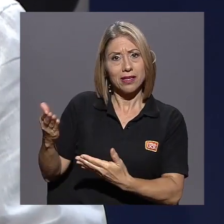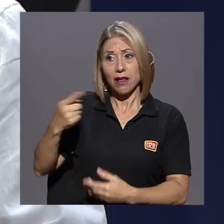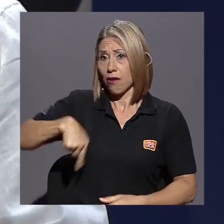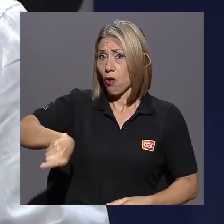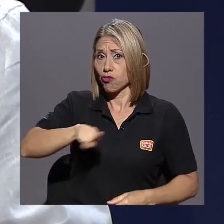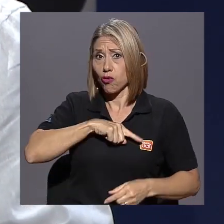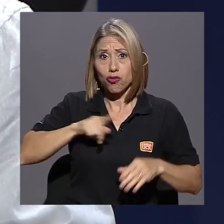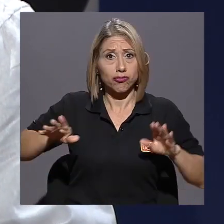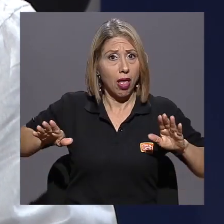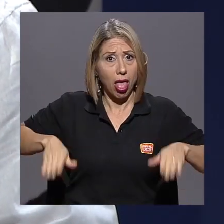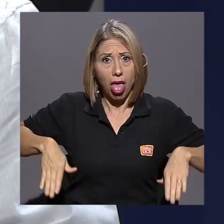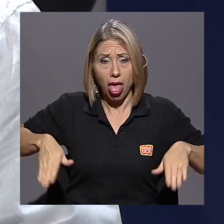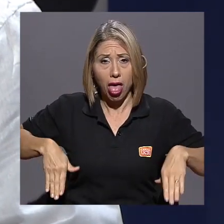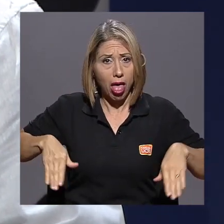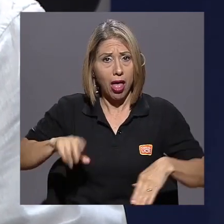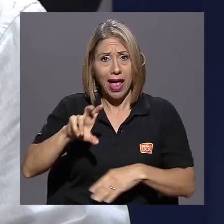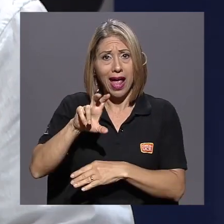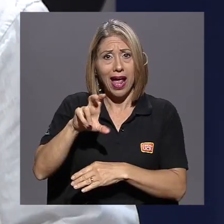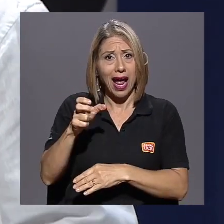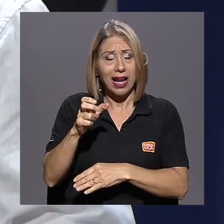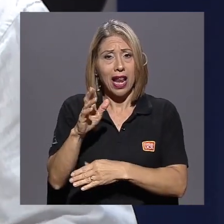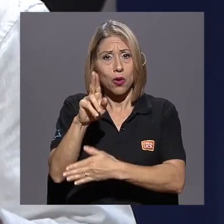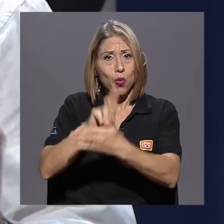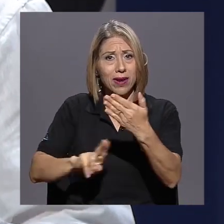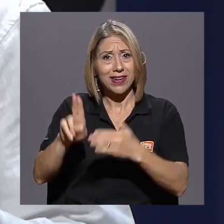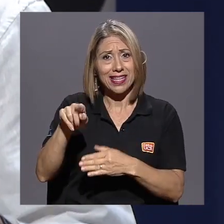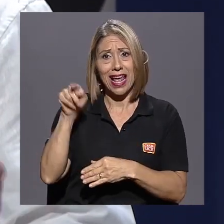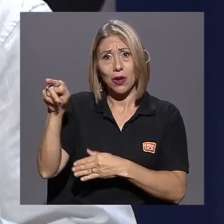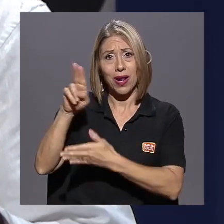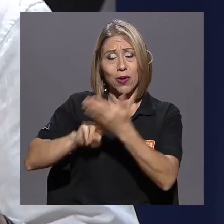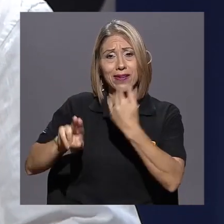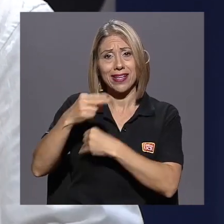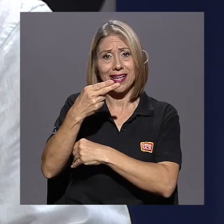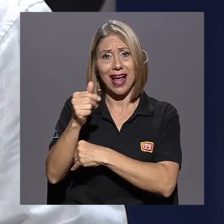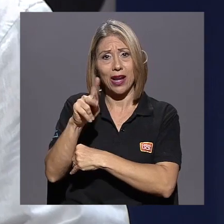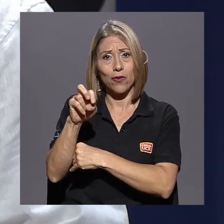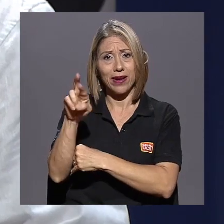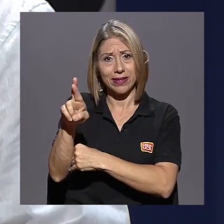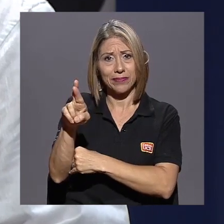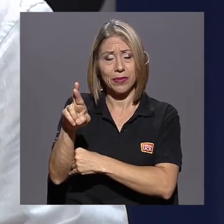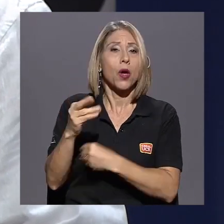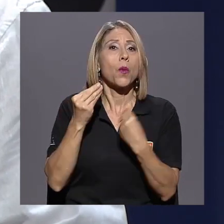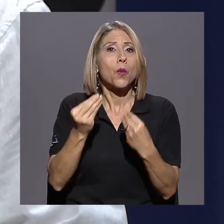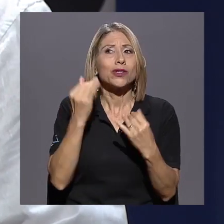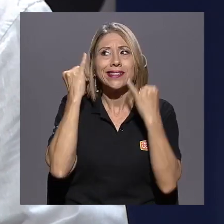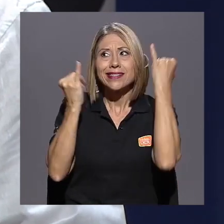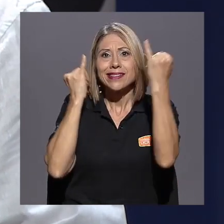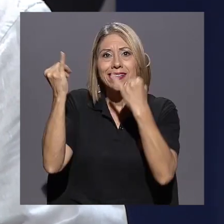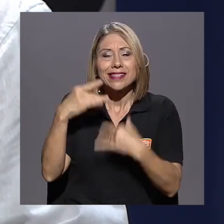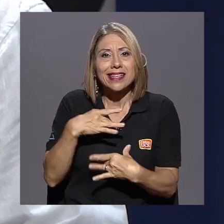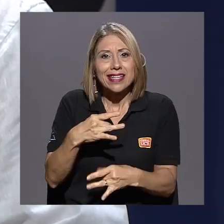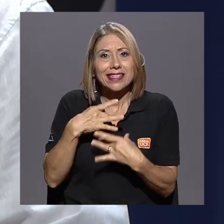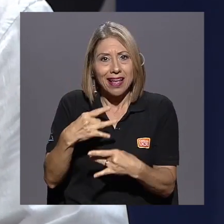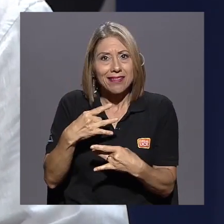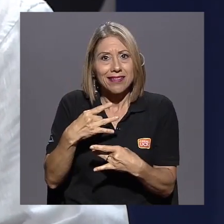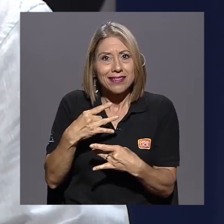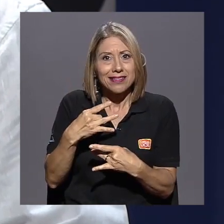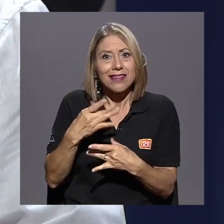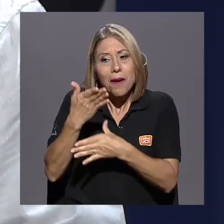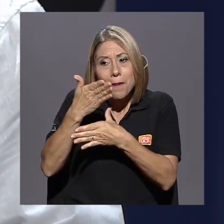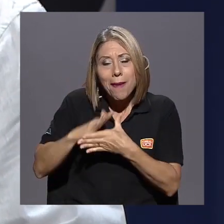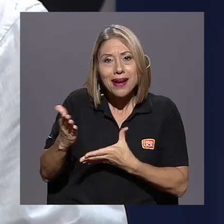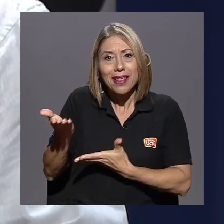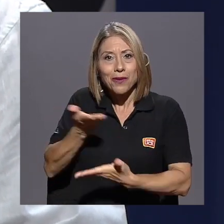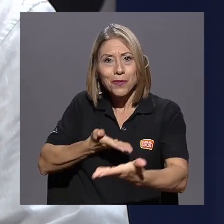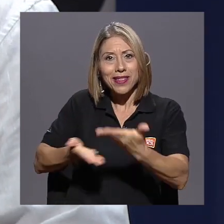nosotros un canal universitario en la universidad entonces son muchas ideas entre sant es que son partes de un intercambio del tipo